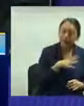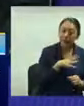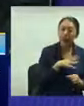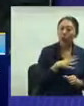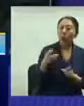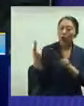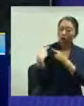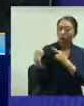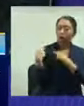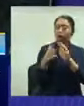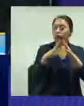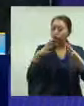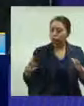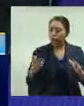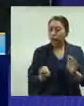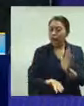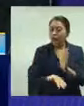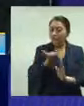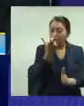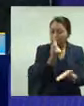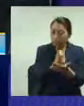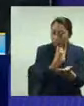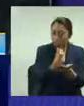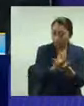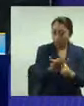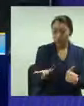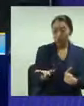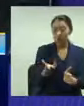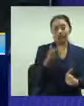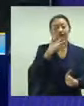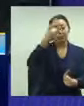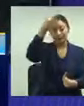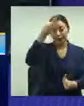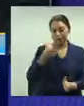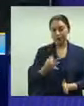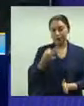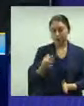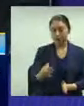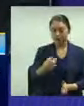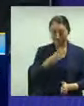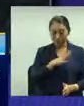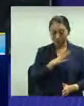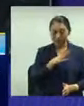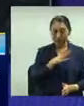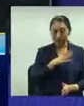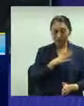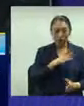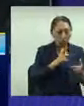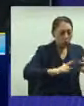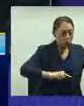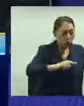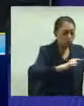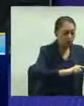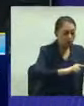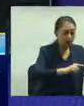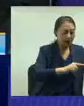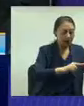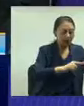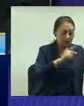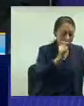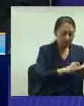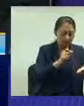en la ampliación presupuestaria, si realmente va a haber un espacio para evaluar a los niños con el tema de seguro